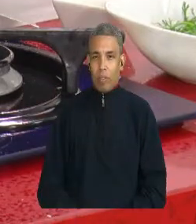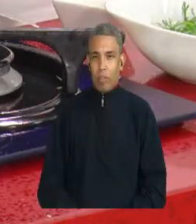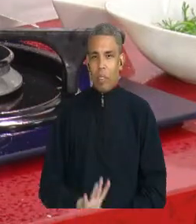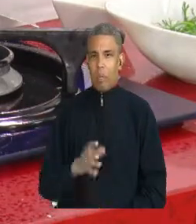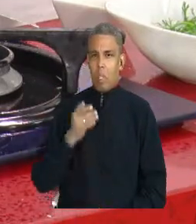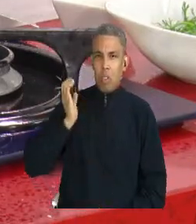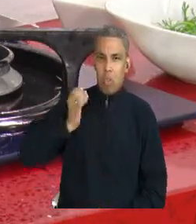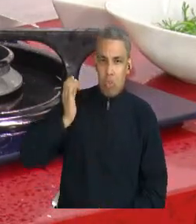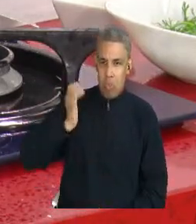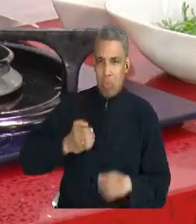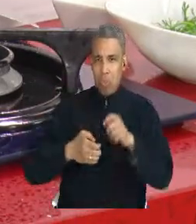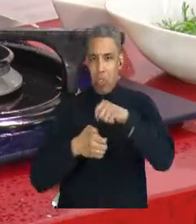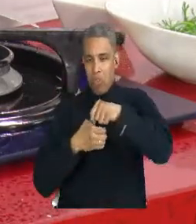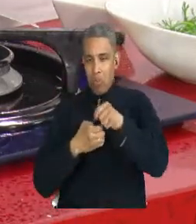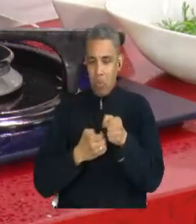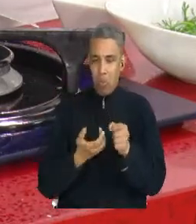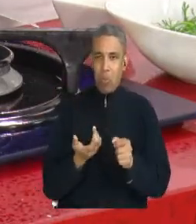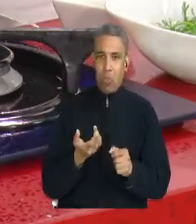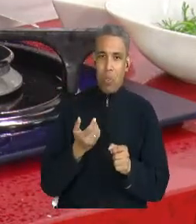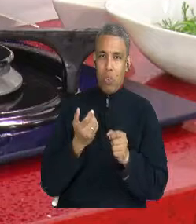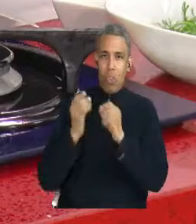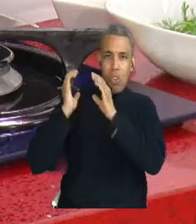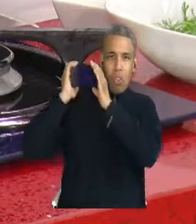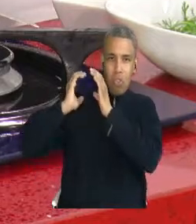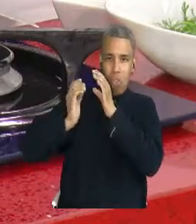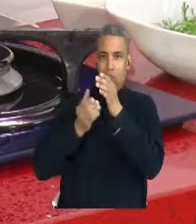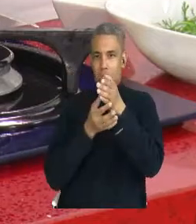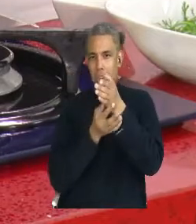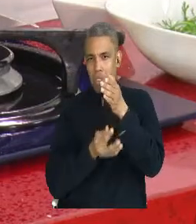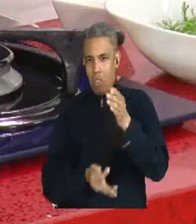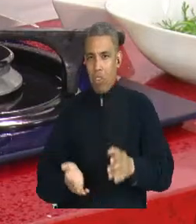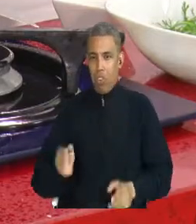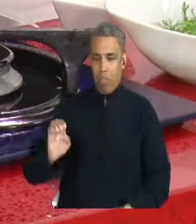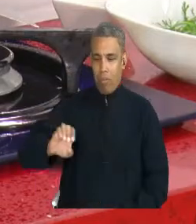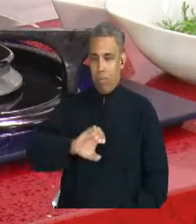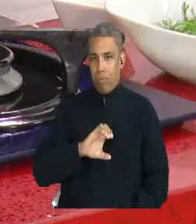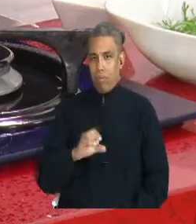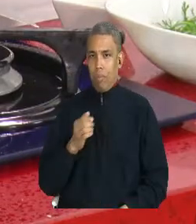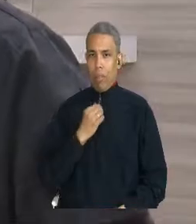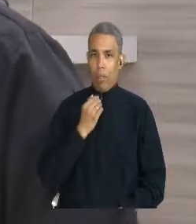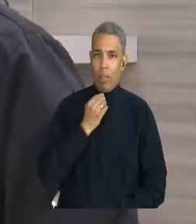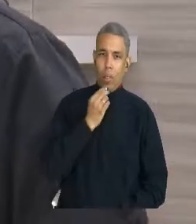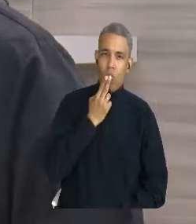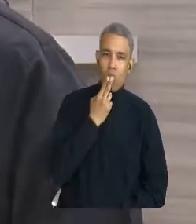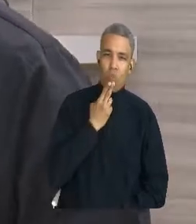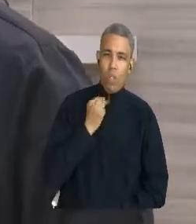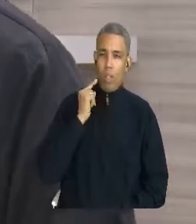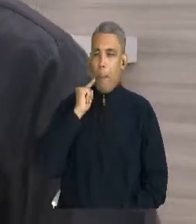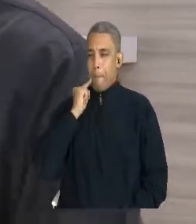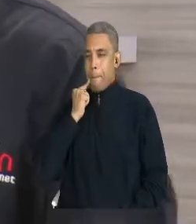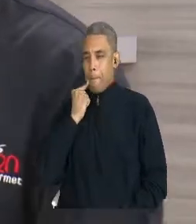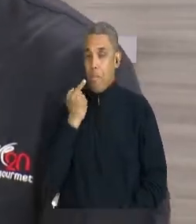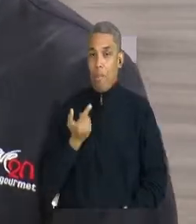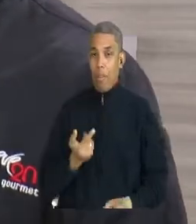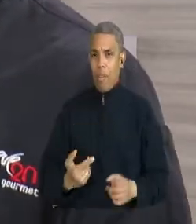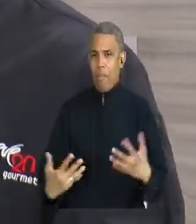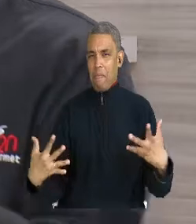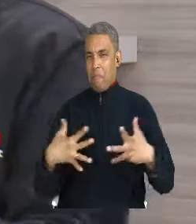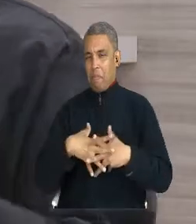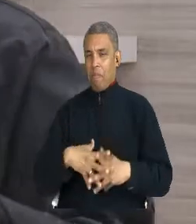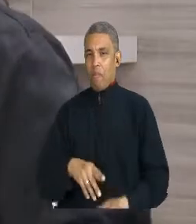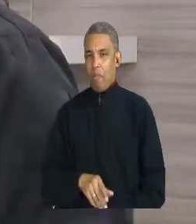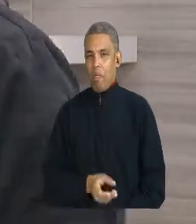crema de coco, te van a dar cuenta cómo se activan los sabores agridulces sin agregar, digamos, piña con un